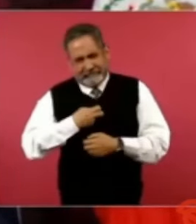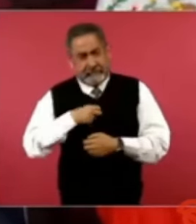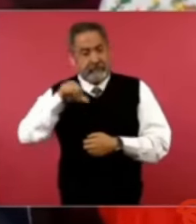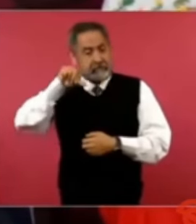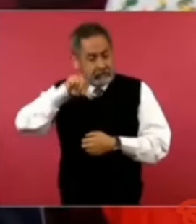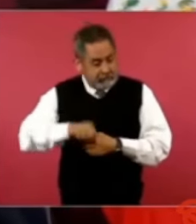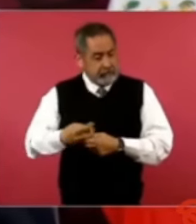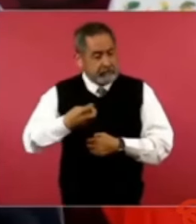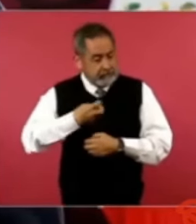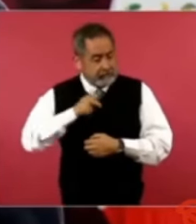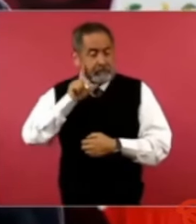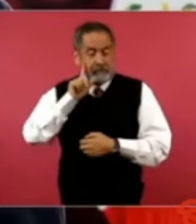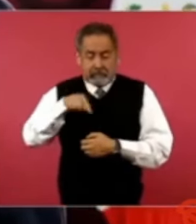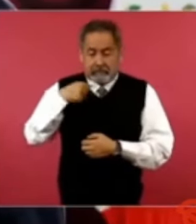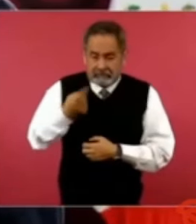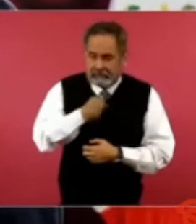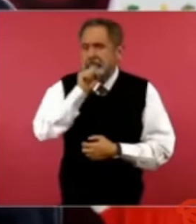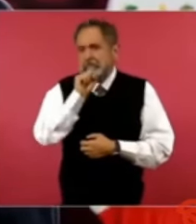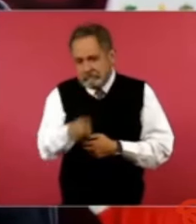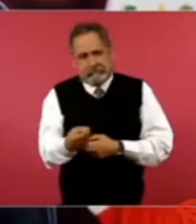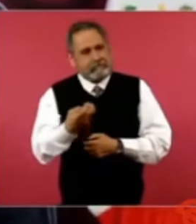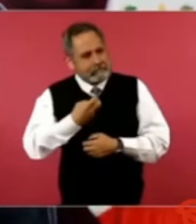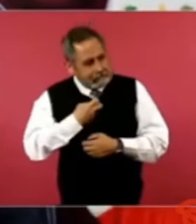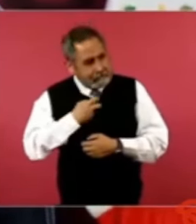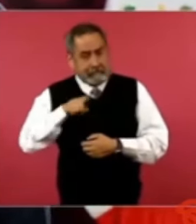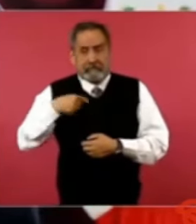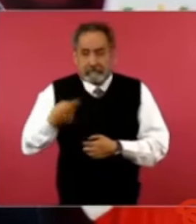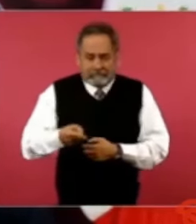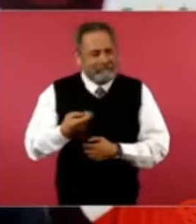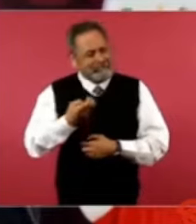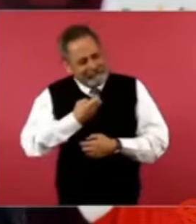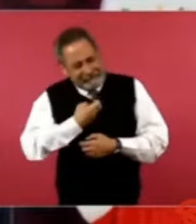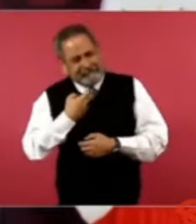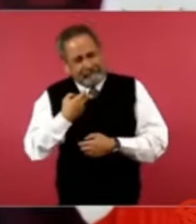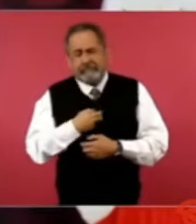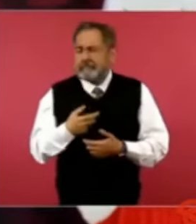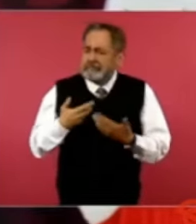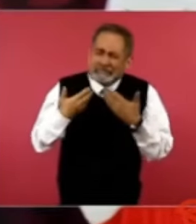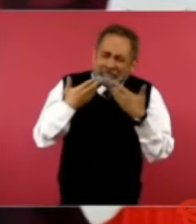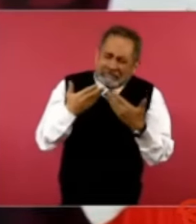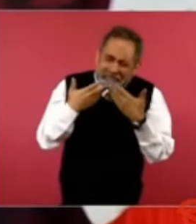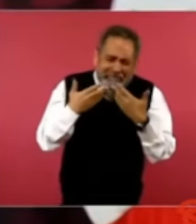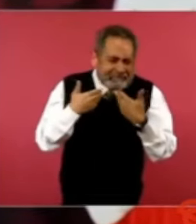otro también pero qué bueno